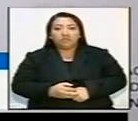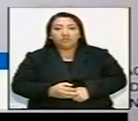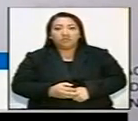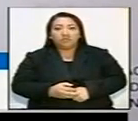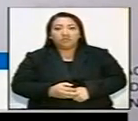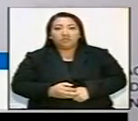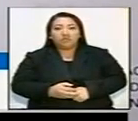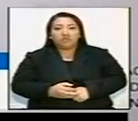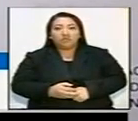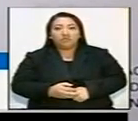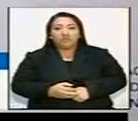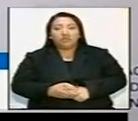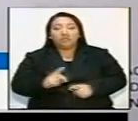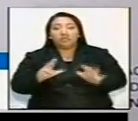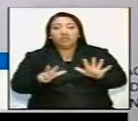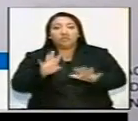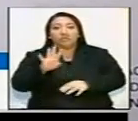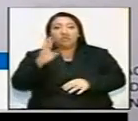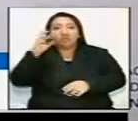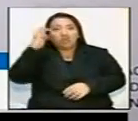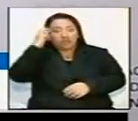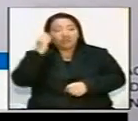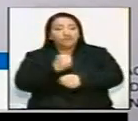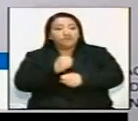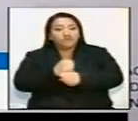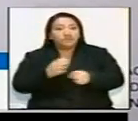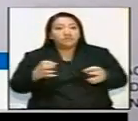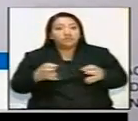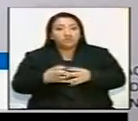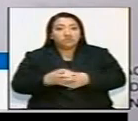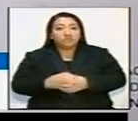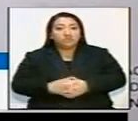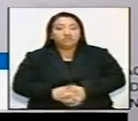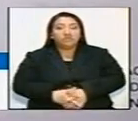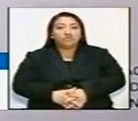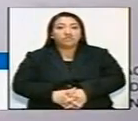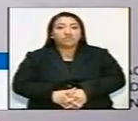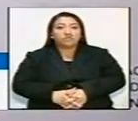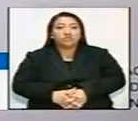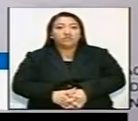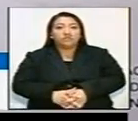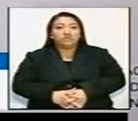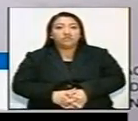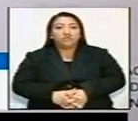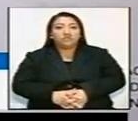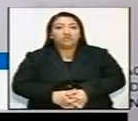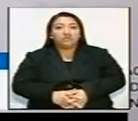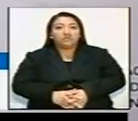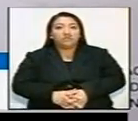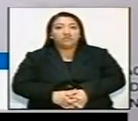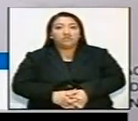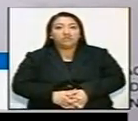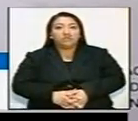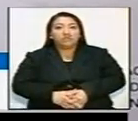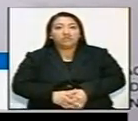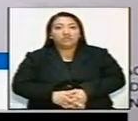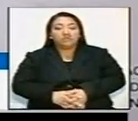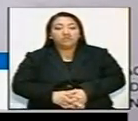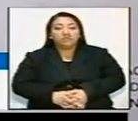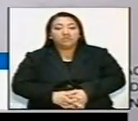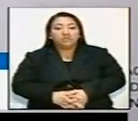Son 84 políticas que tenemos que trabajar en ellas, y lo importante de estas 84 políticas es que han sido el